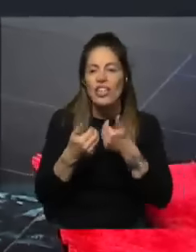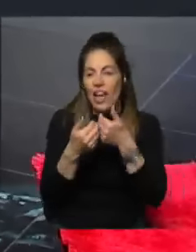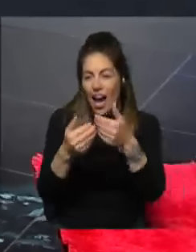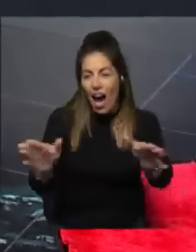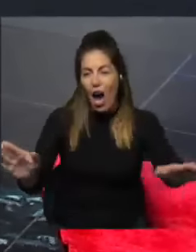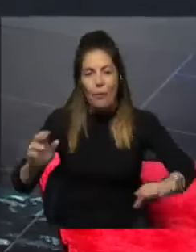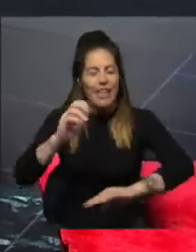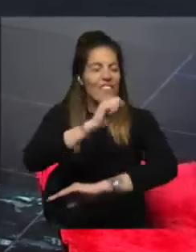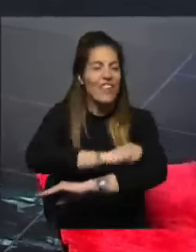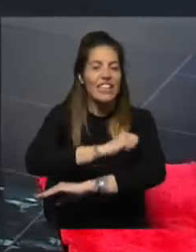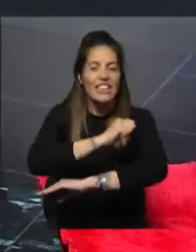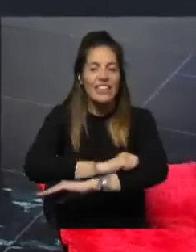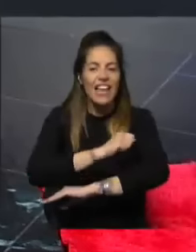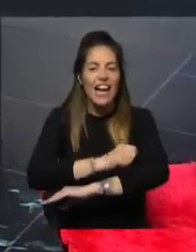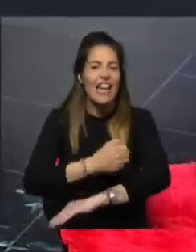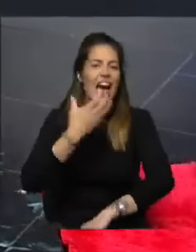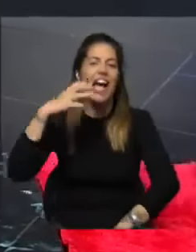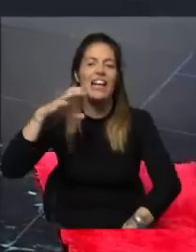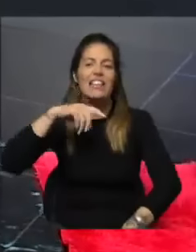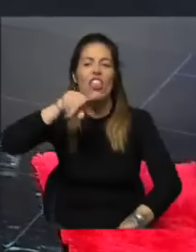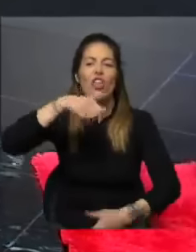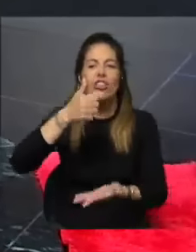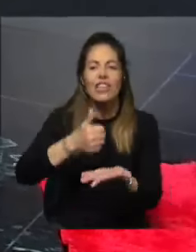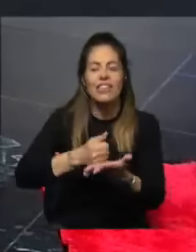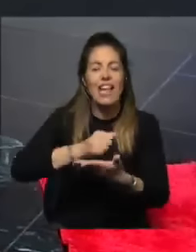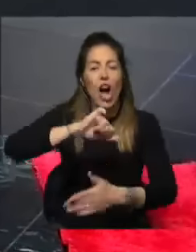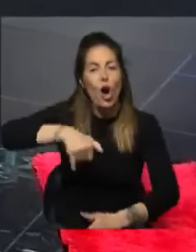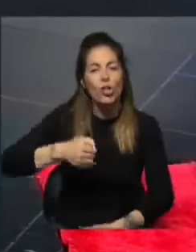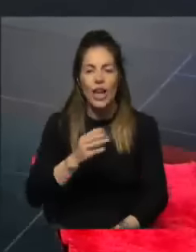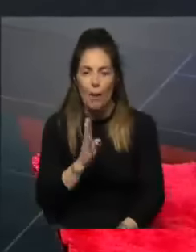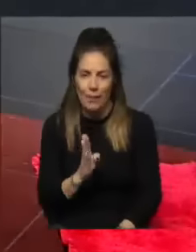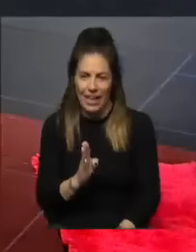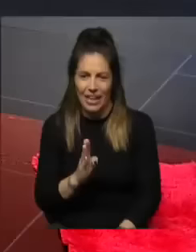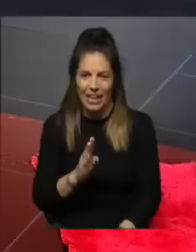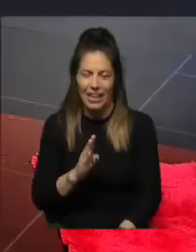que hace frío, grita, ¿dónde está JP?